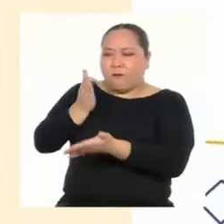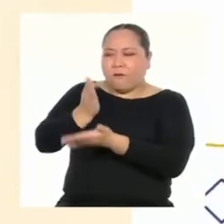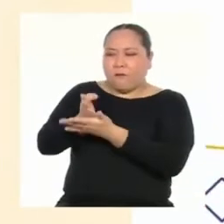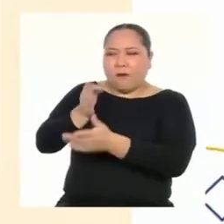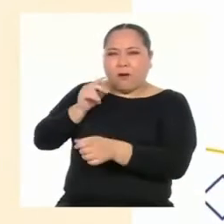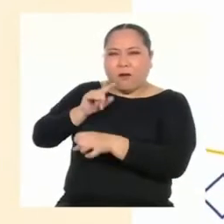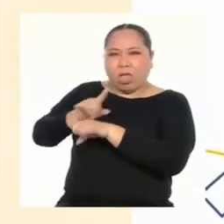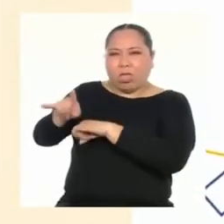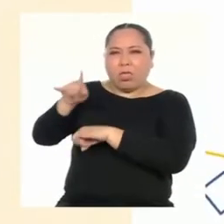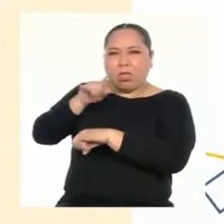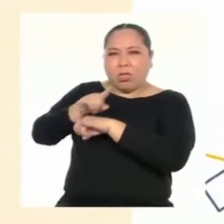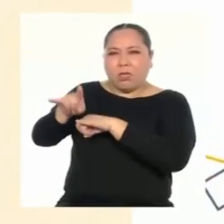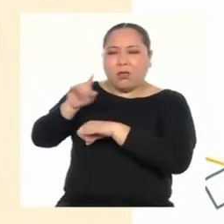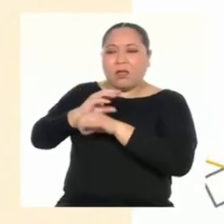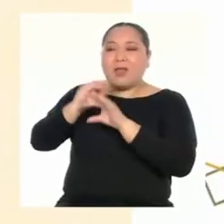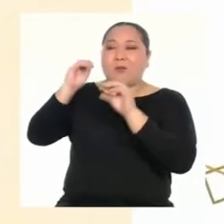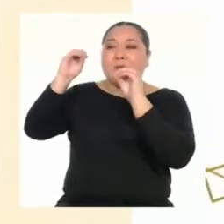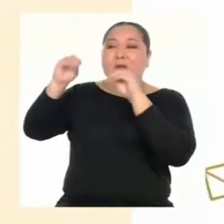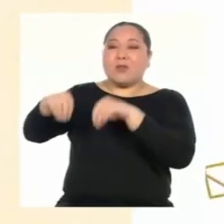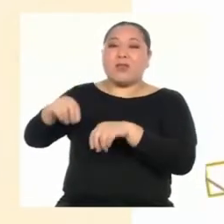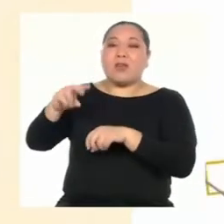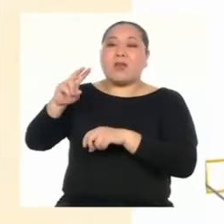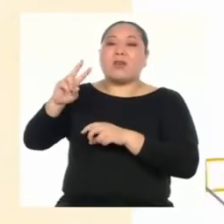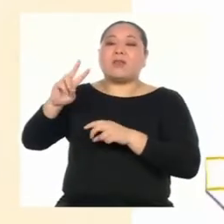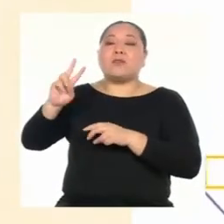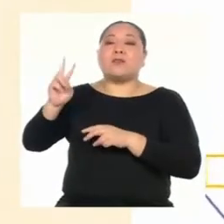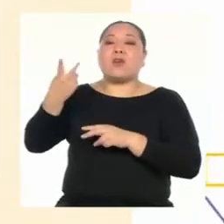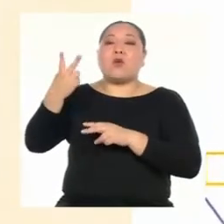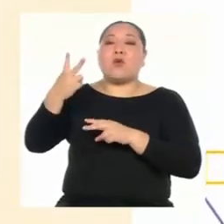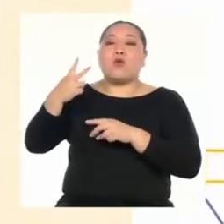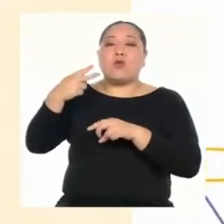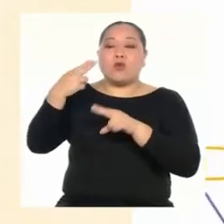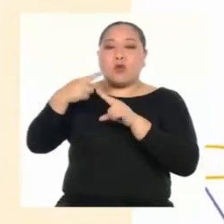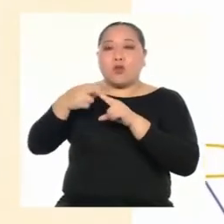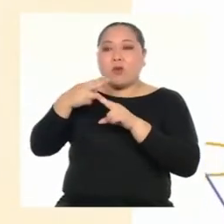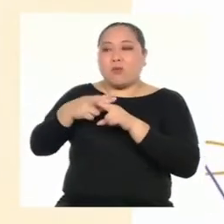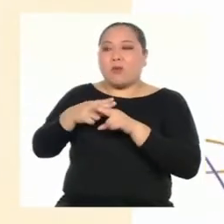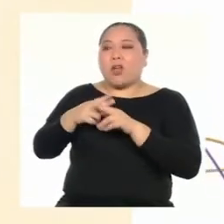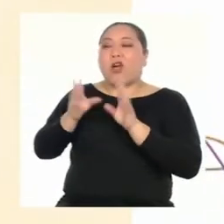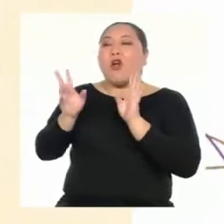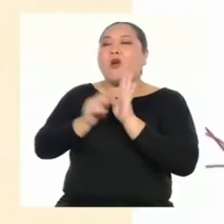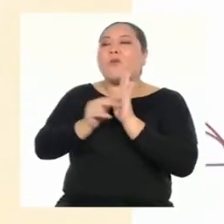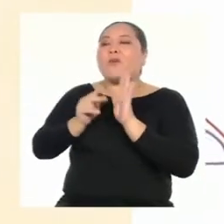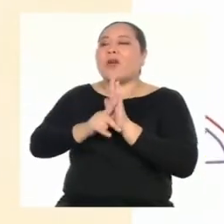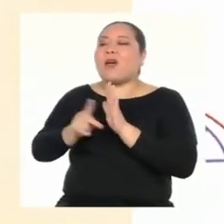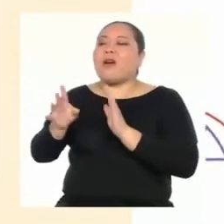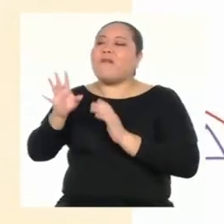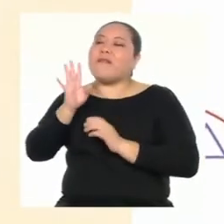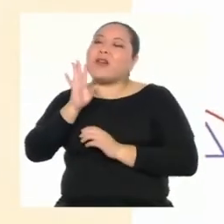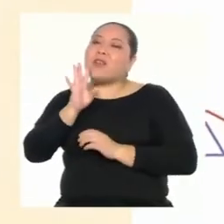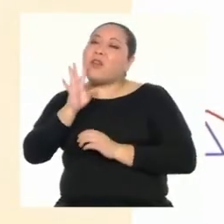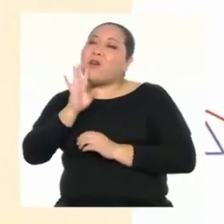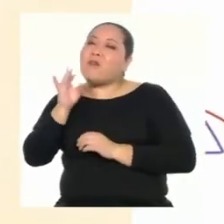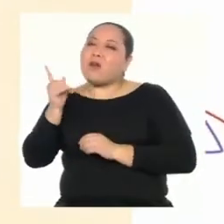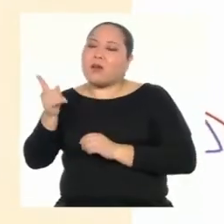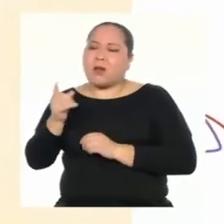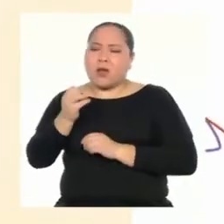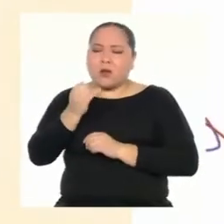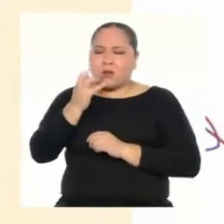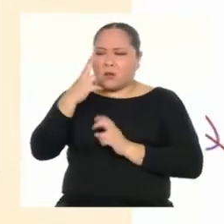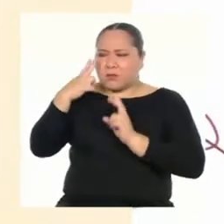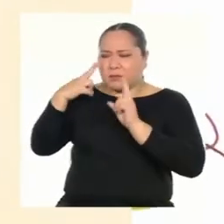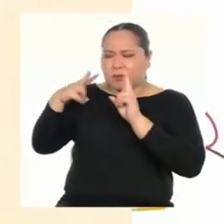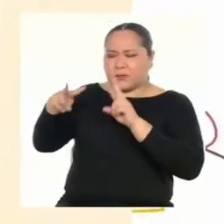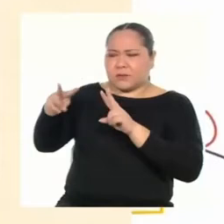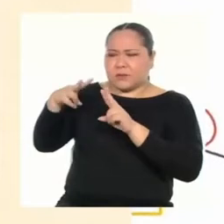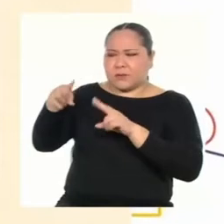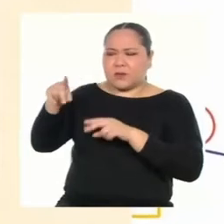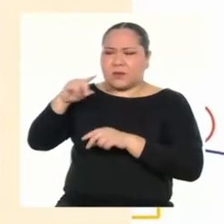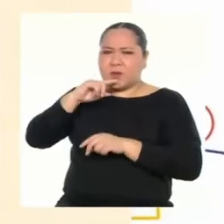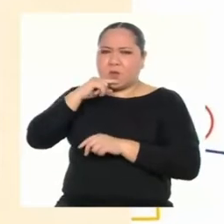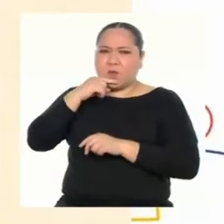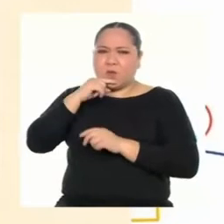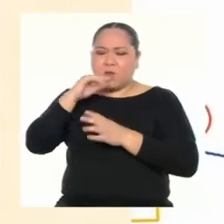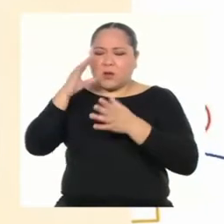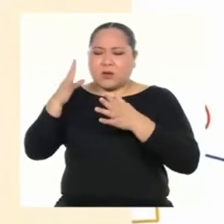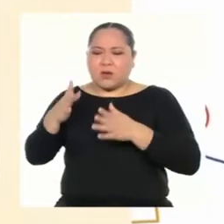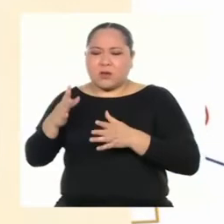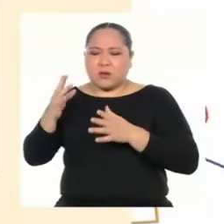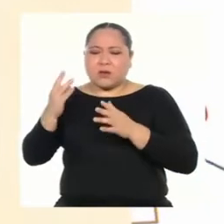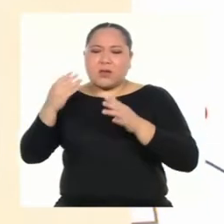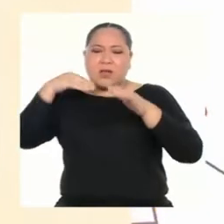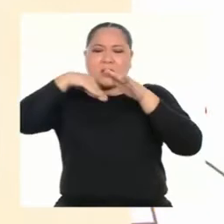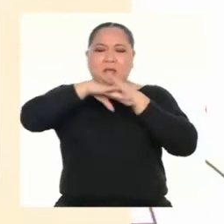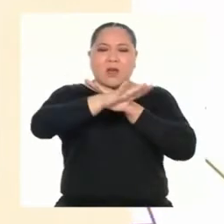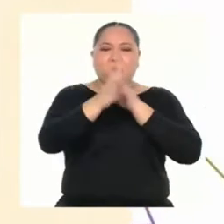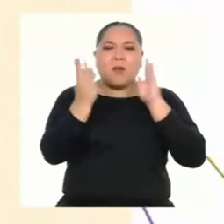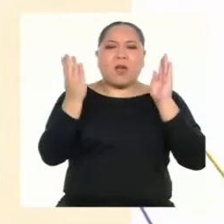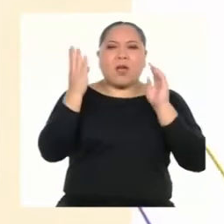eso, así como le ponían apodos e imitaban cómo hablaba. Algunas veces me di cuenta que esta compañera se encerraba en el baño